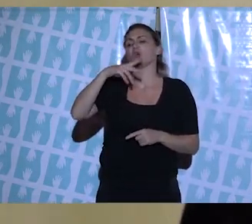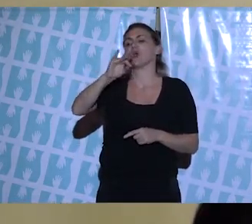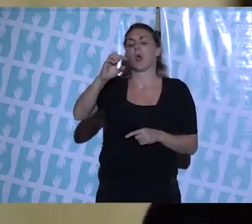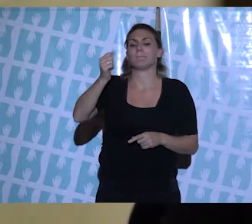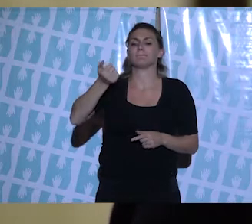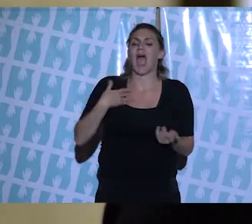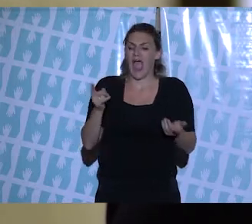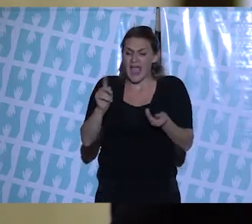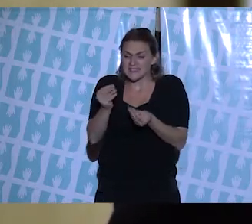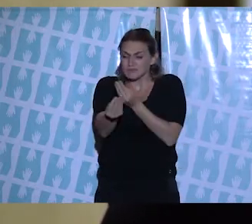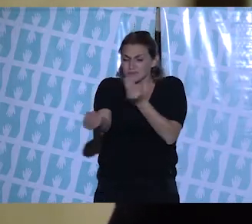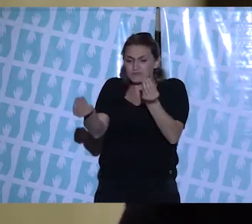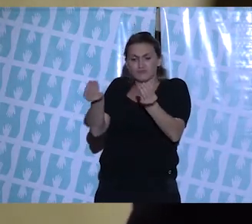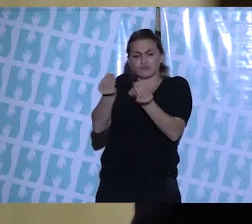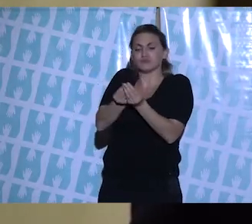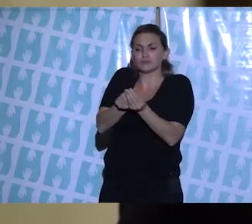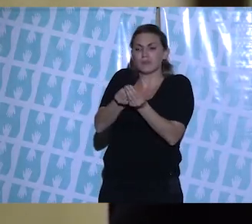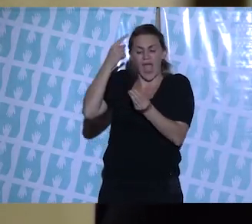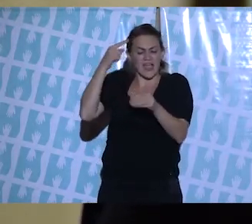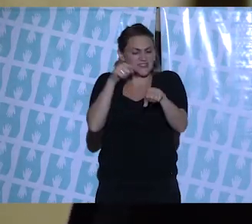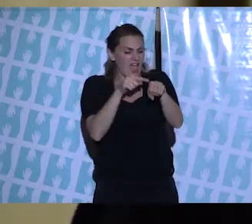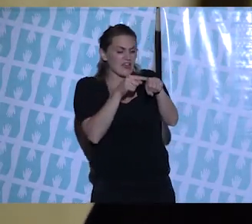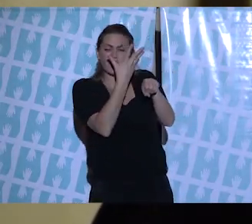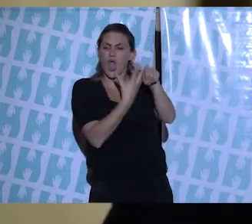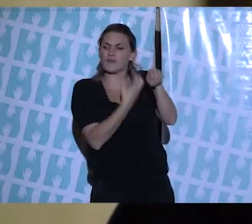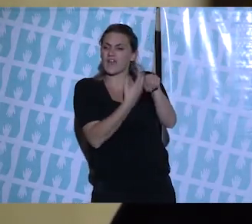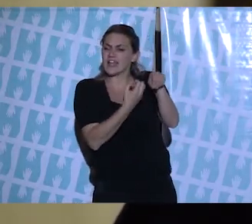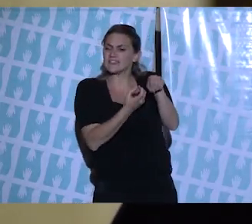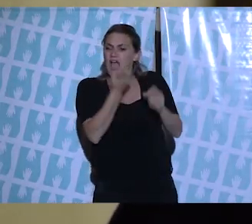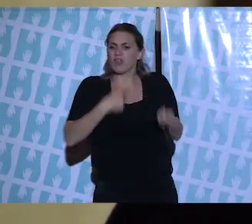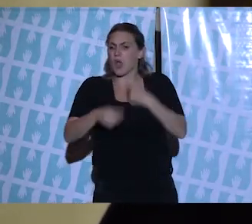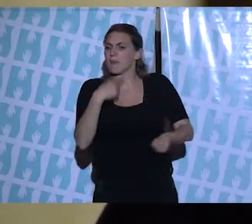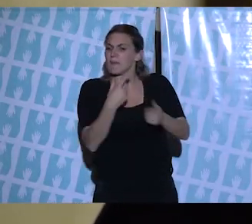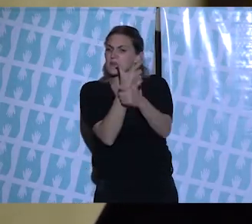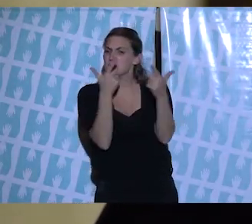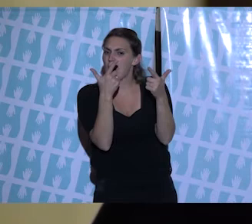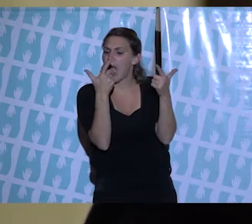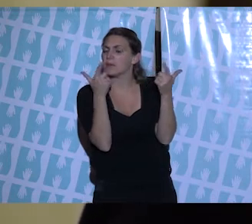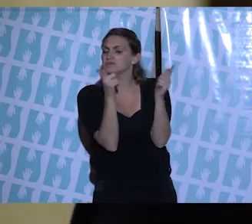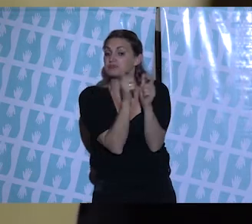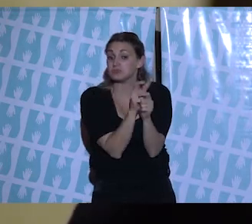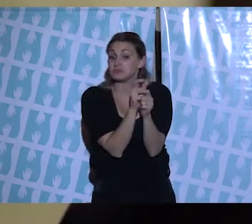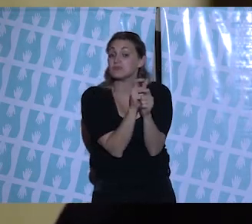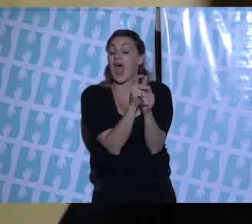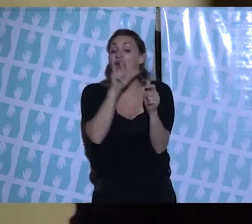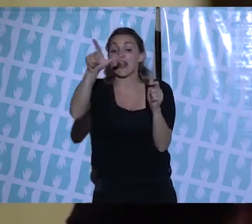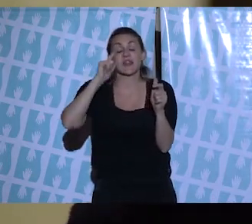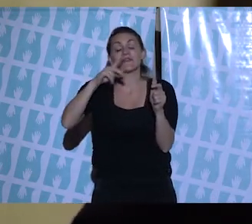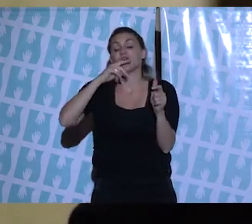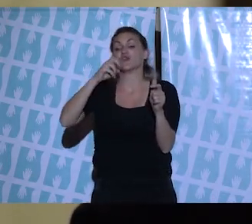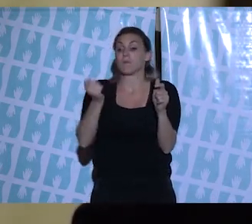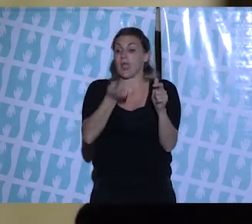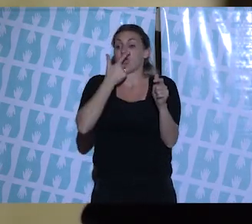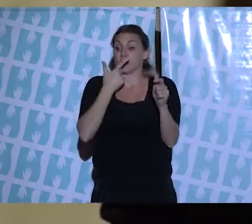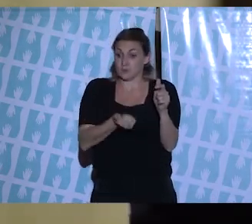y fisiológica de lo que falta en el cerebro de un paciente con enfermedad de Parkinson. Después vamos a hablar de los